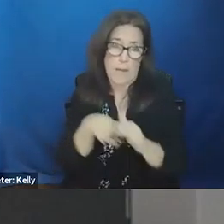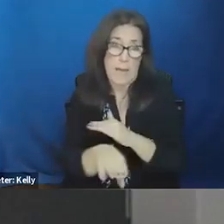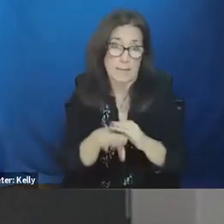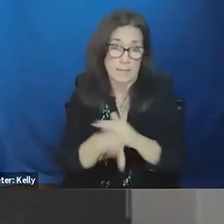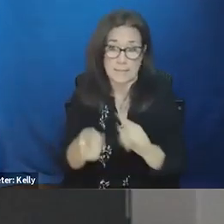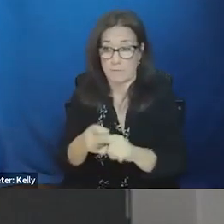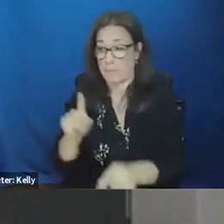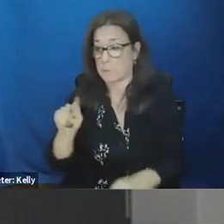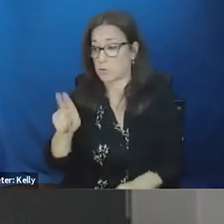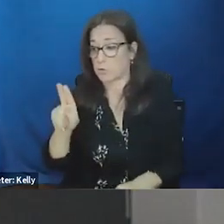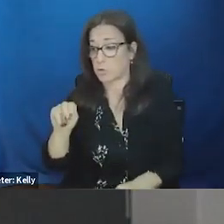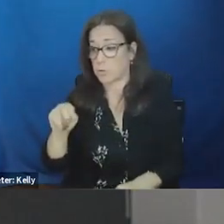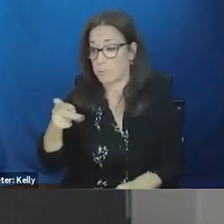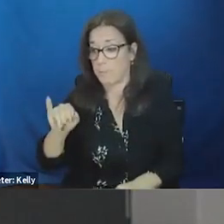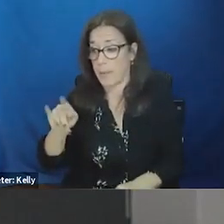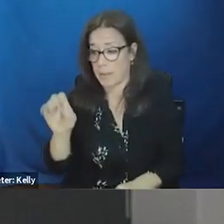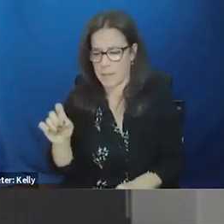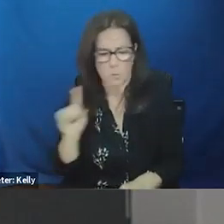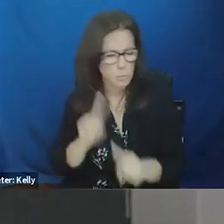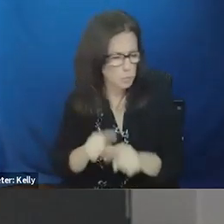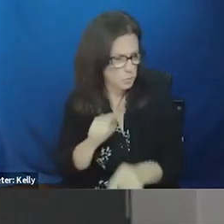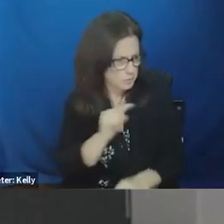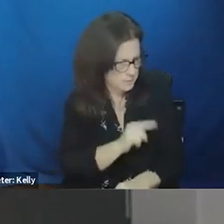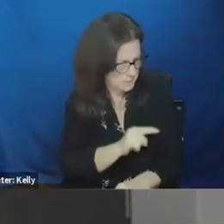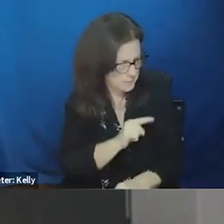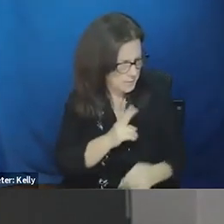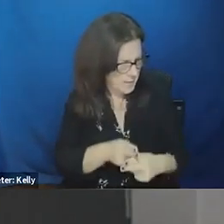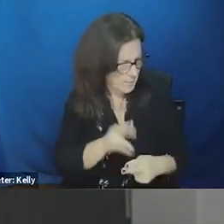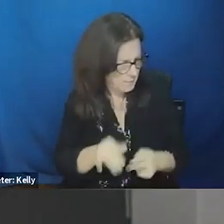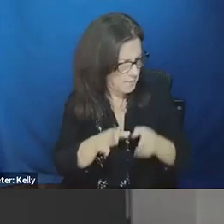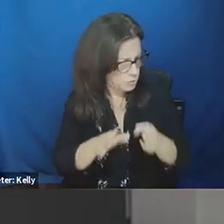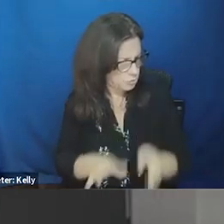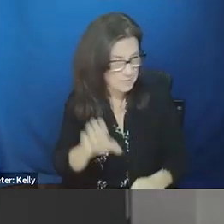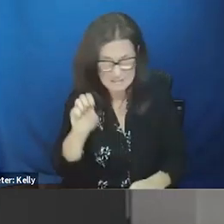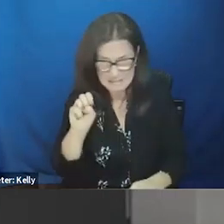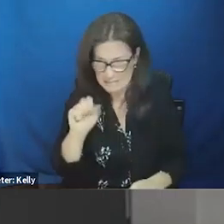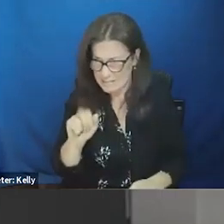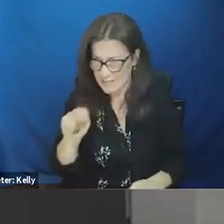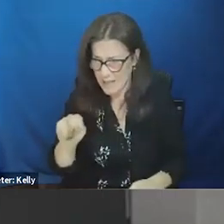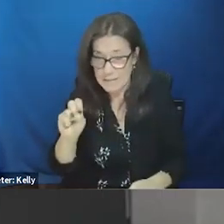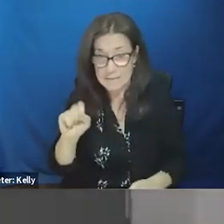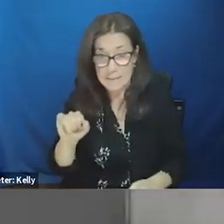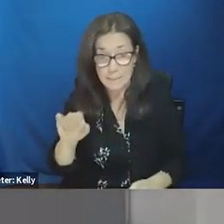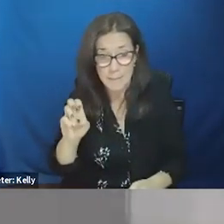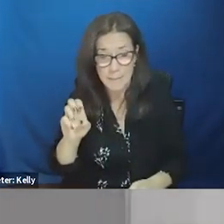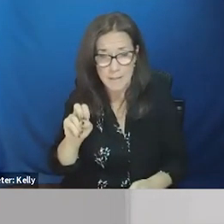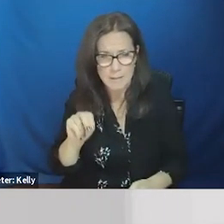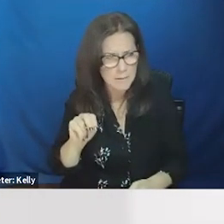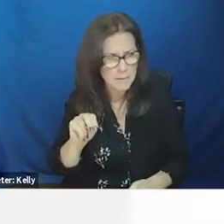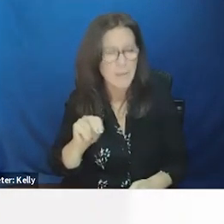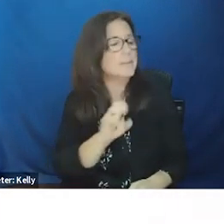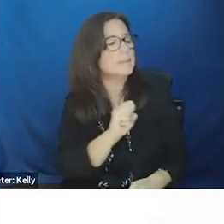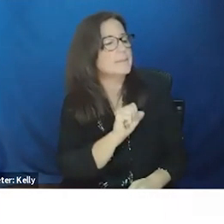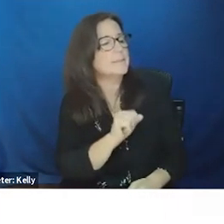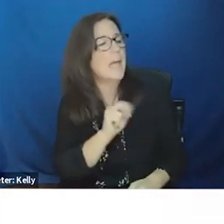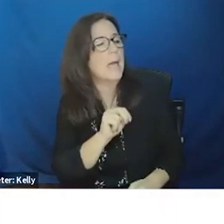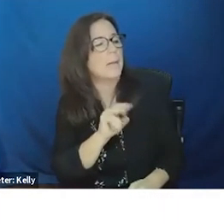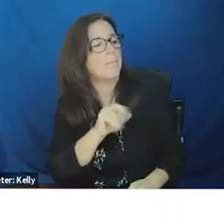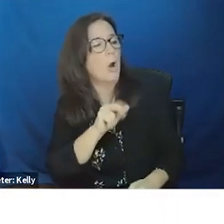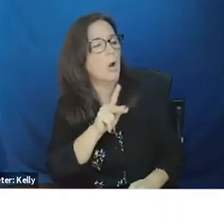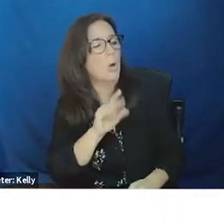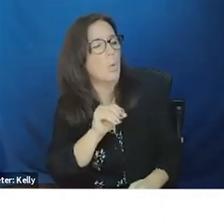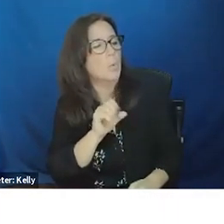esto está incluido en la propuesta mantener ese acceso the time país de la calle de champán hasta san sim jong creo que